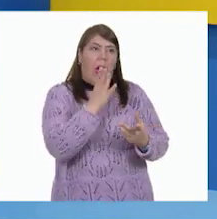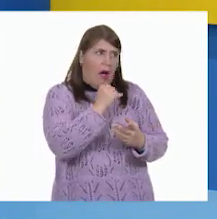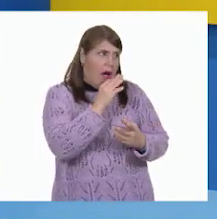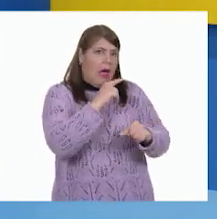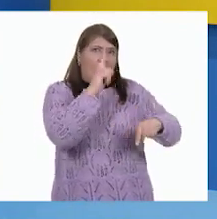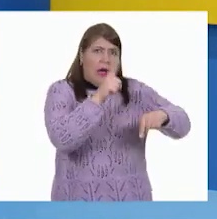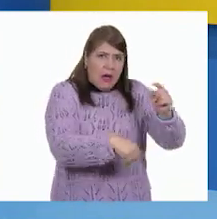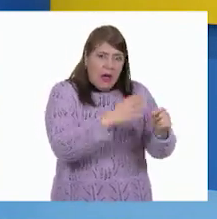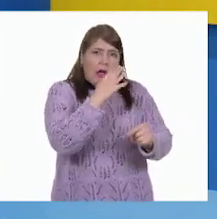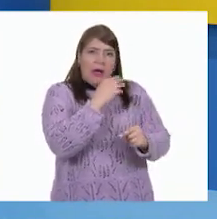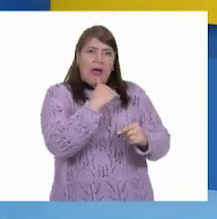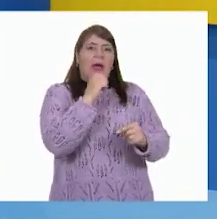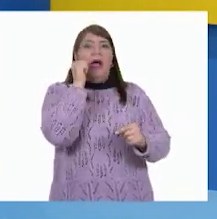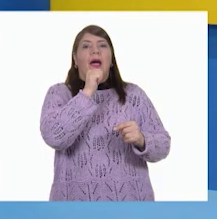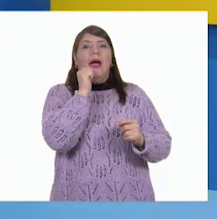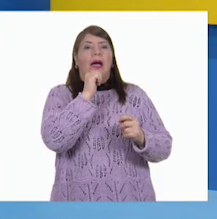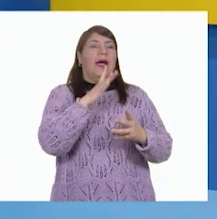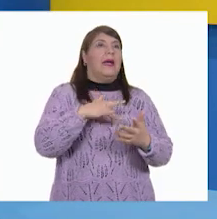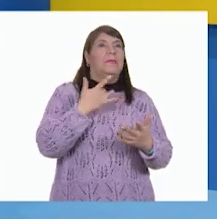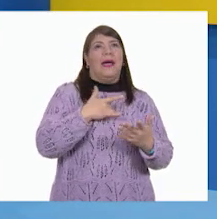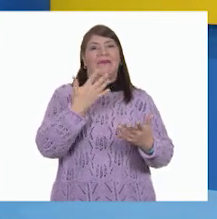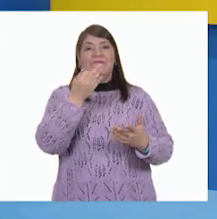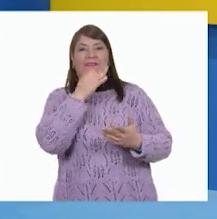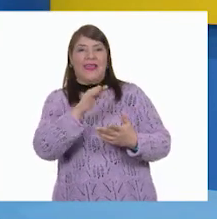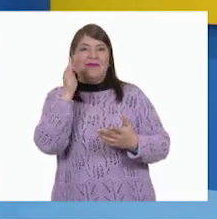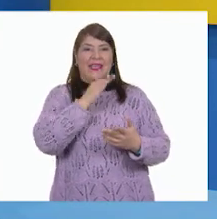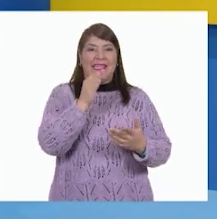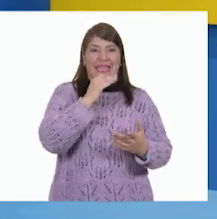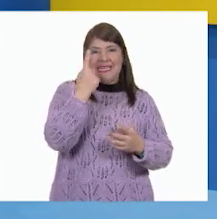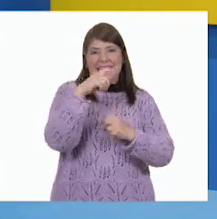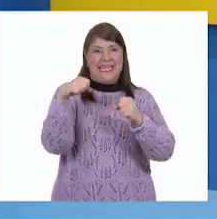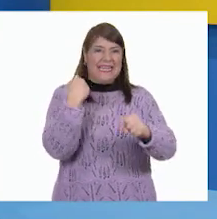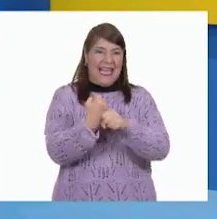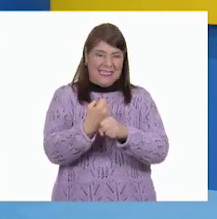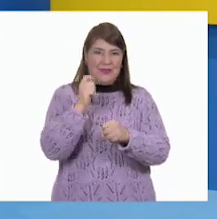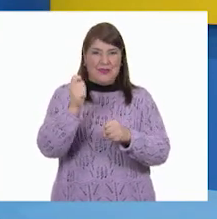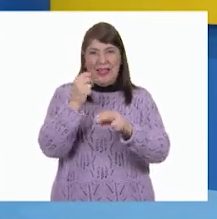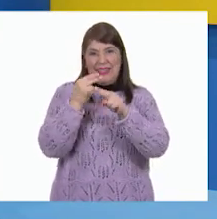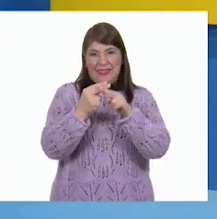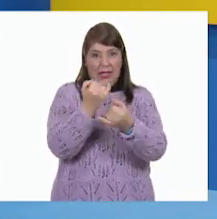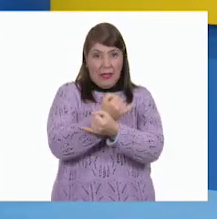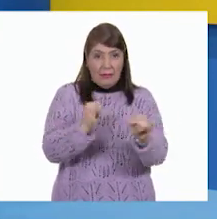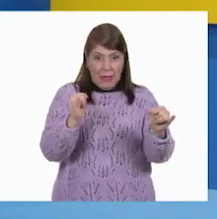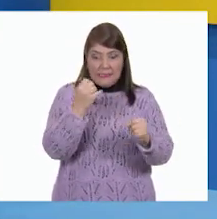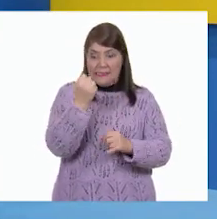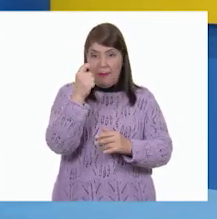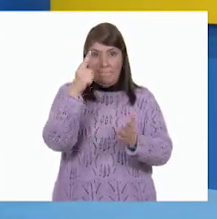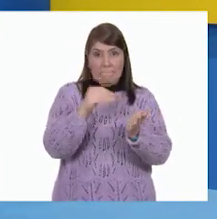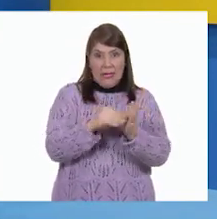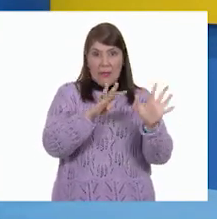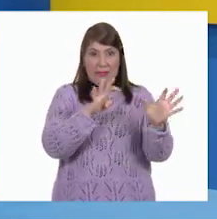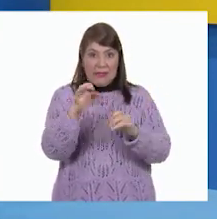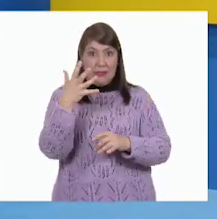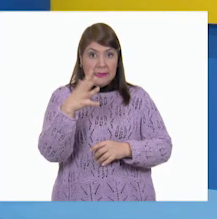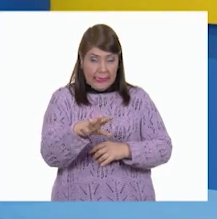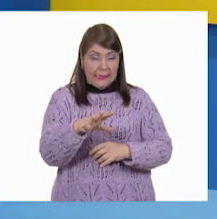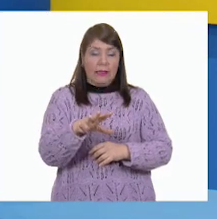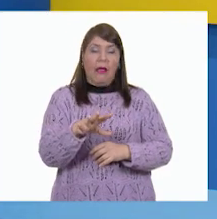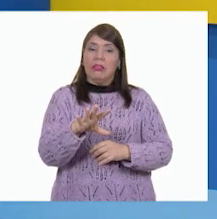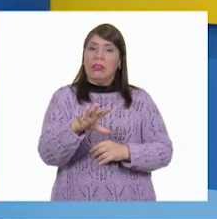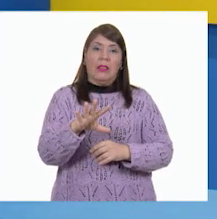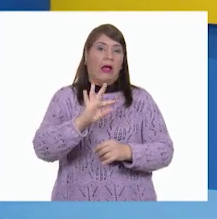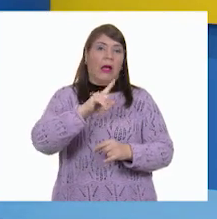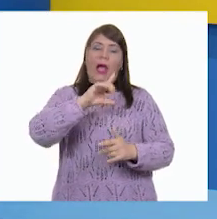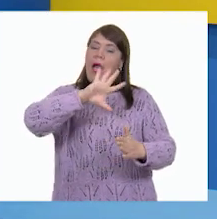y que celebró así con gloria durante las fiestas del centenario de la independencia, en septiembre de 1910,